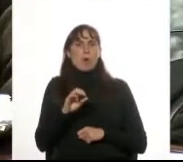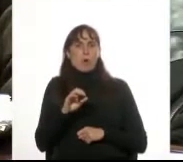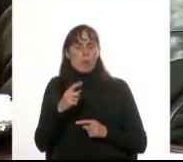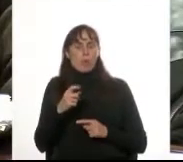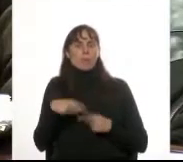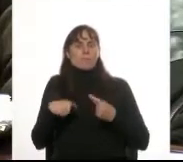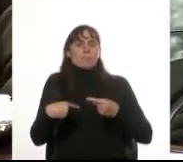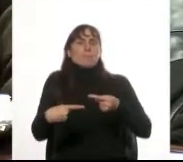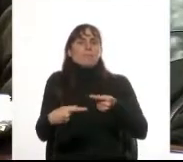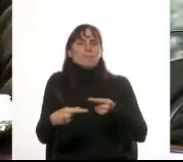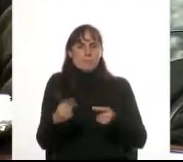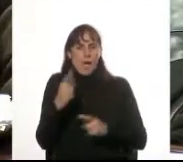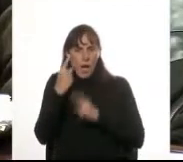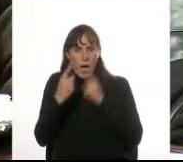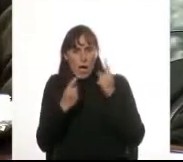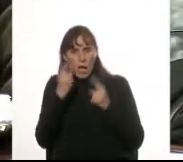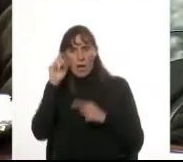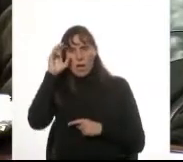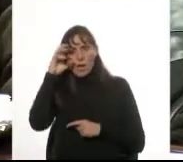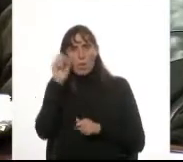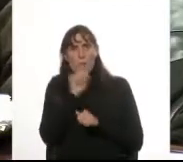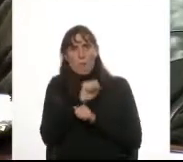Algo puede hacer.